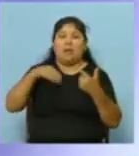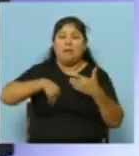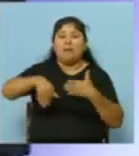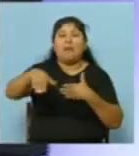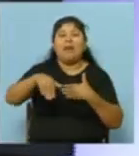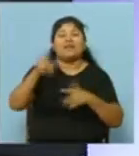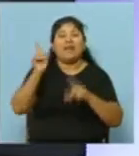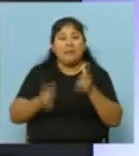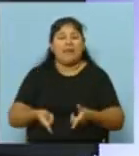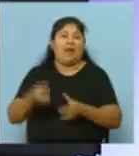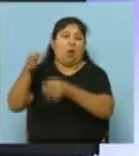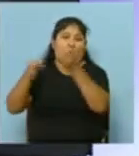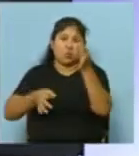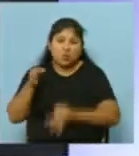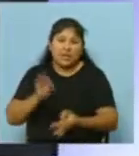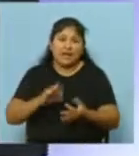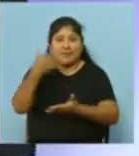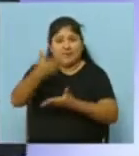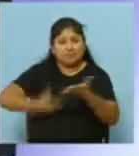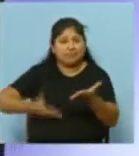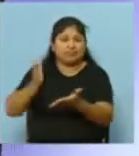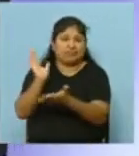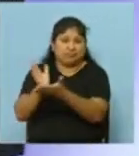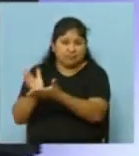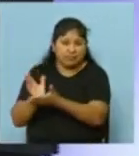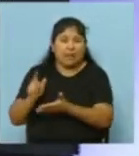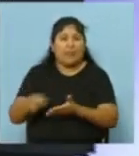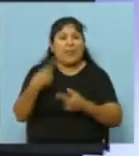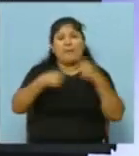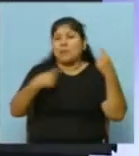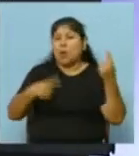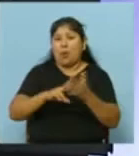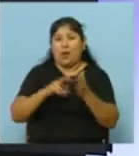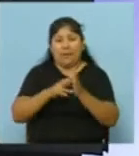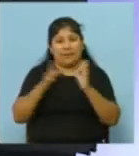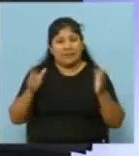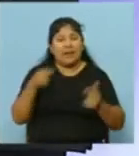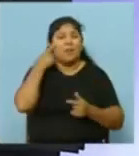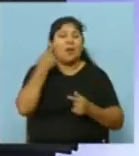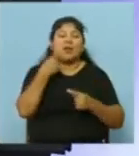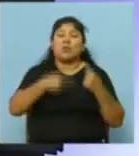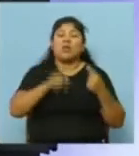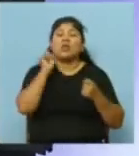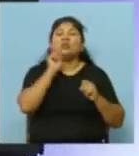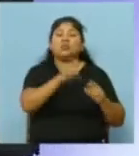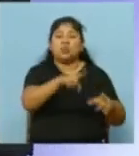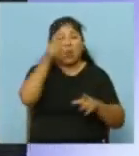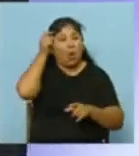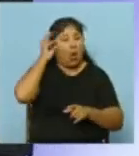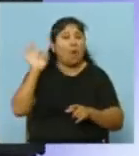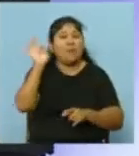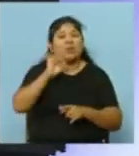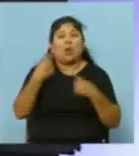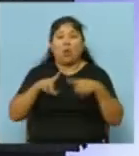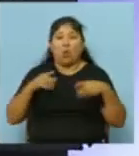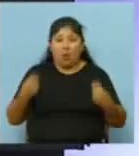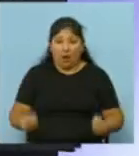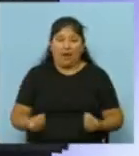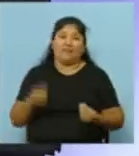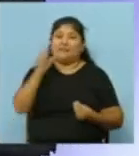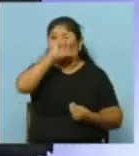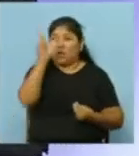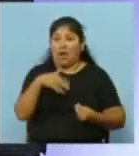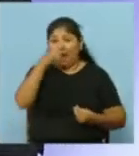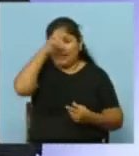nacional por lo que está sucediendo cuál es tu posición sobre esto que está pasando a nivel